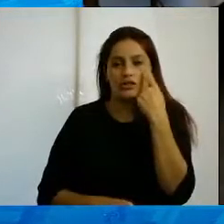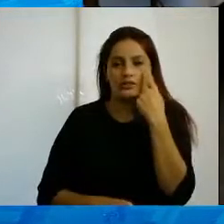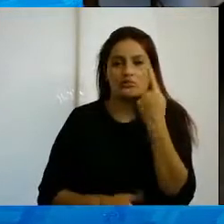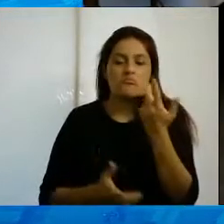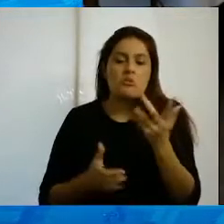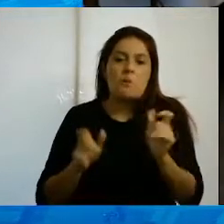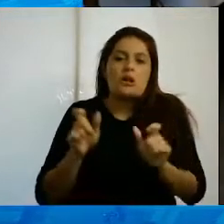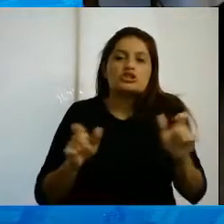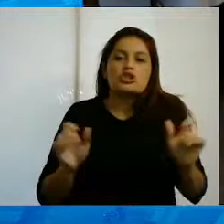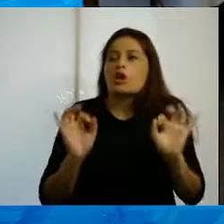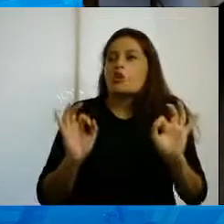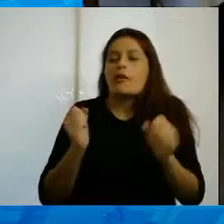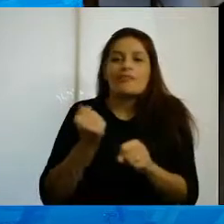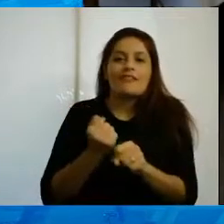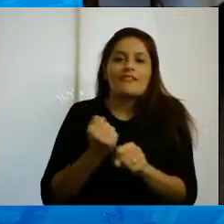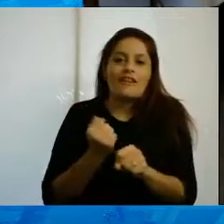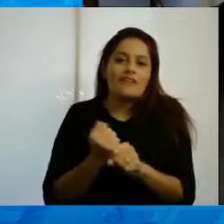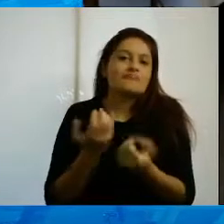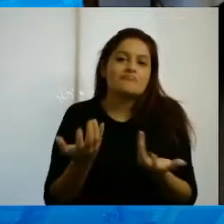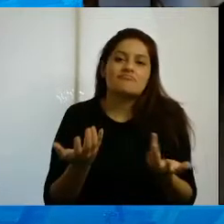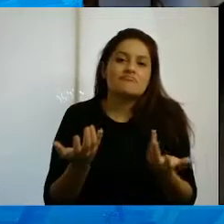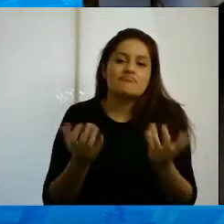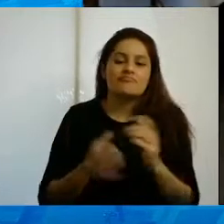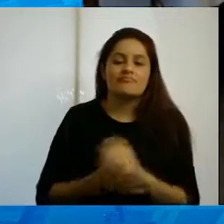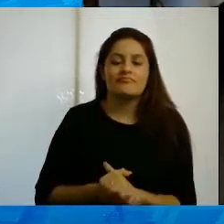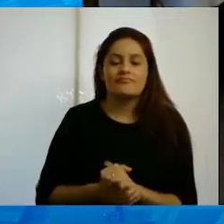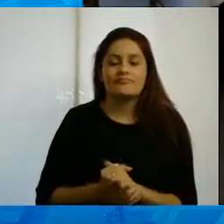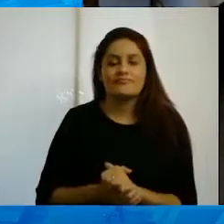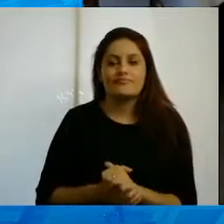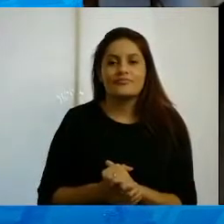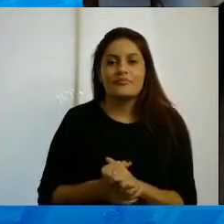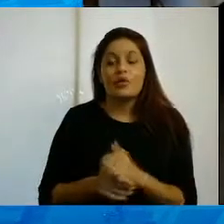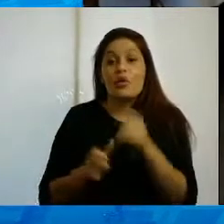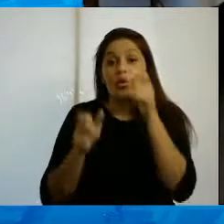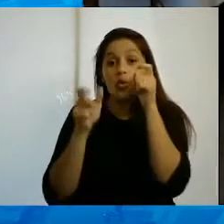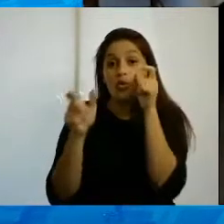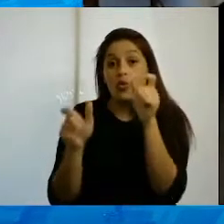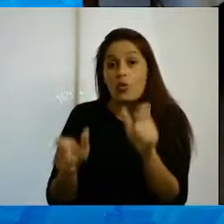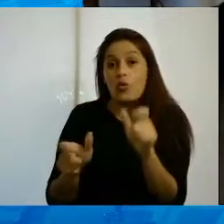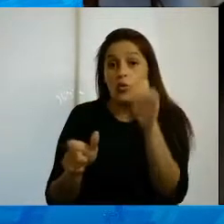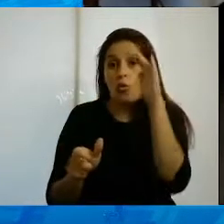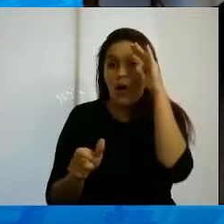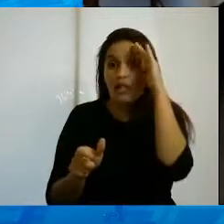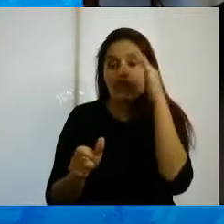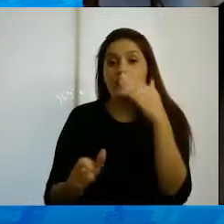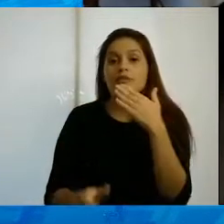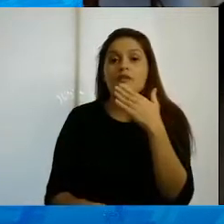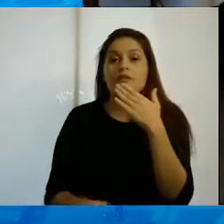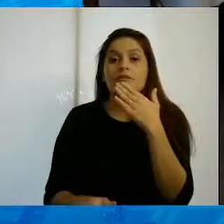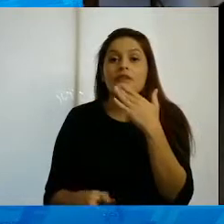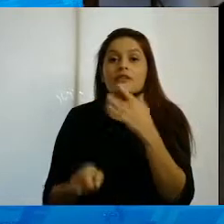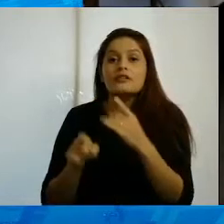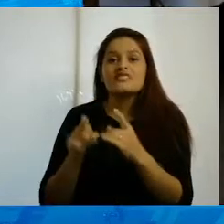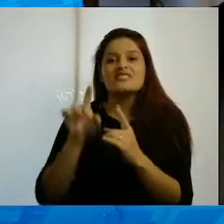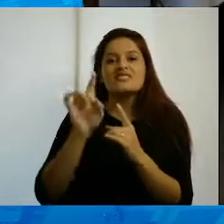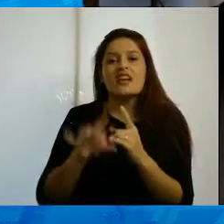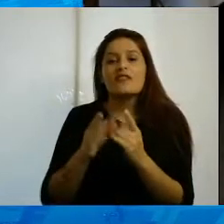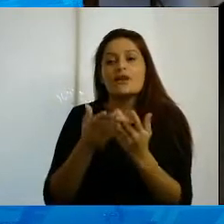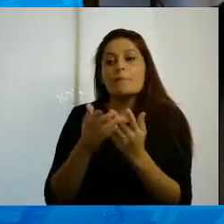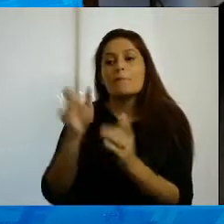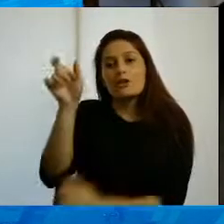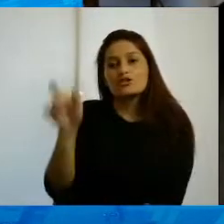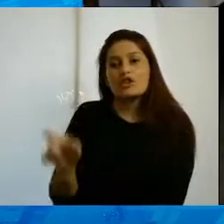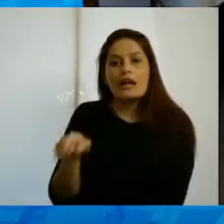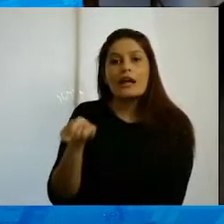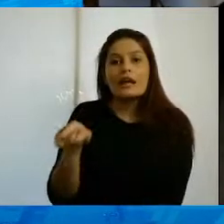como un funcionario más, y finalmente todos los que están aquí trabajan para Melipilla, el guardia, pero no solamente el guardia, sino que detrás claramente, como usted bien sabe, hay una persona,